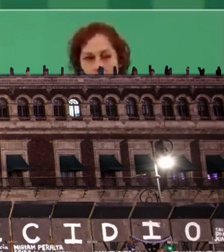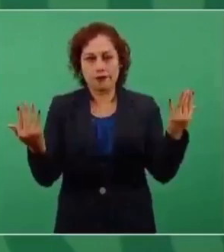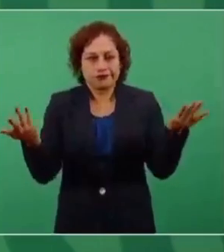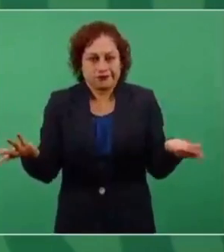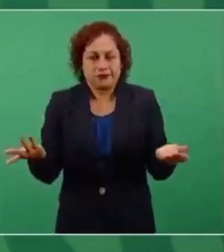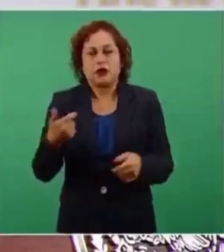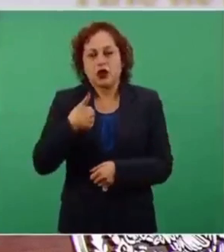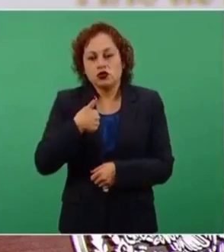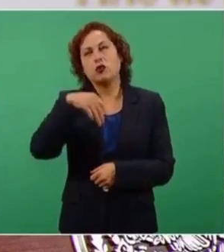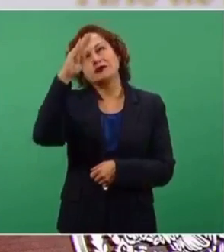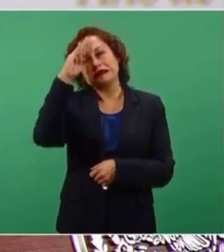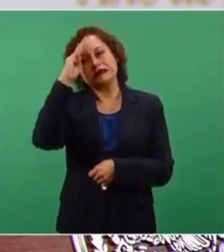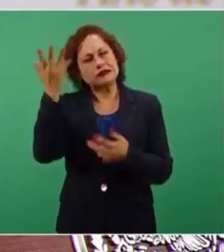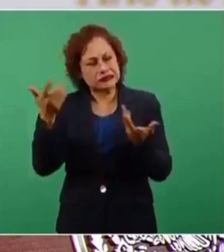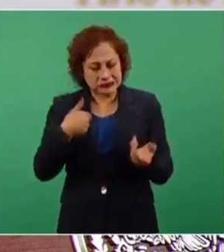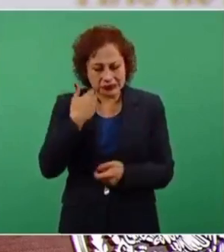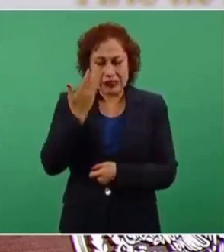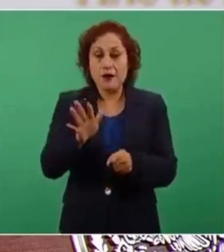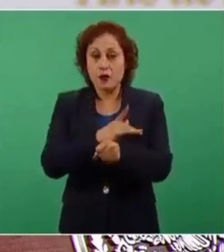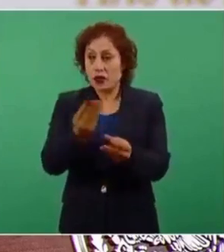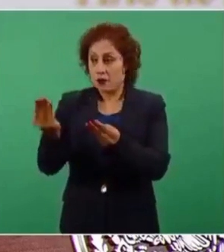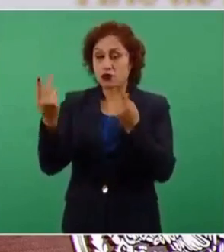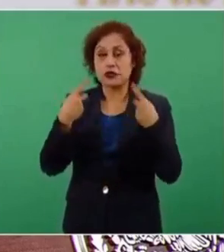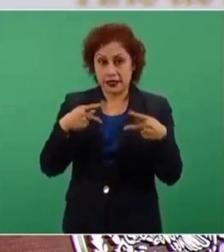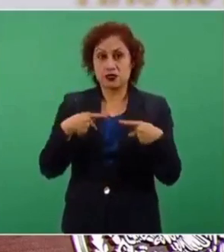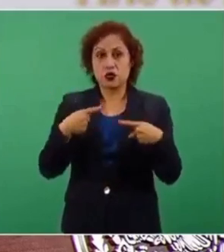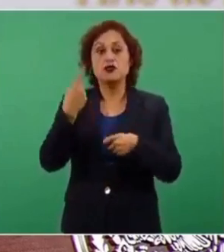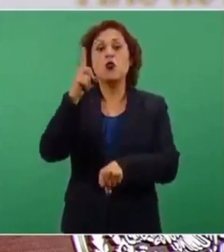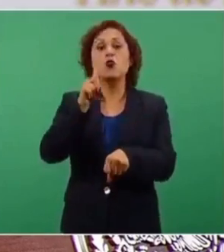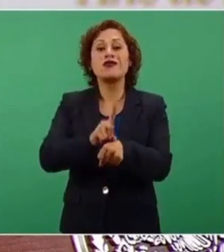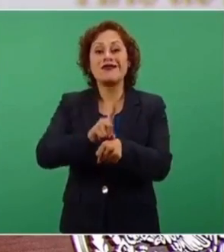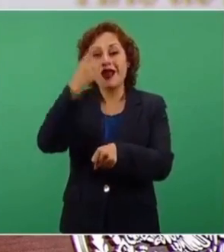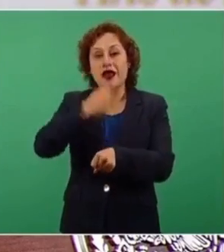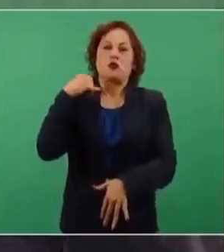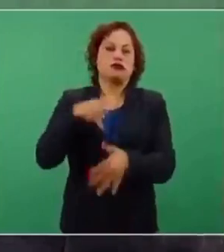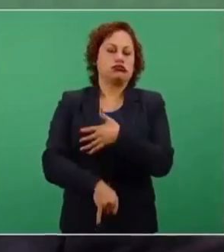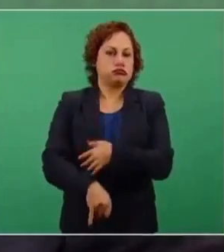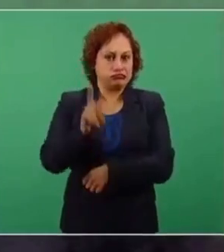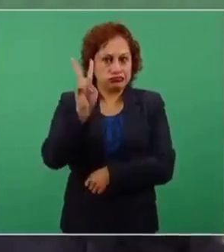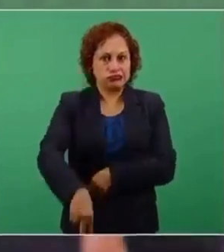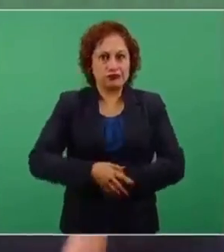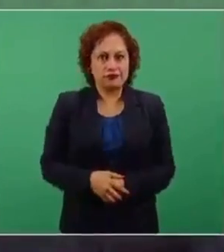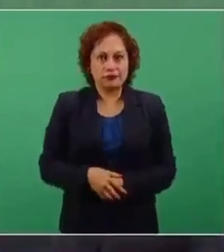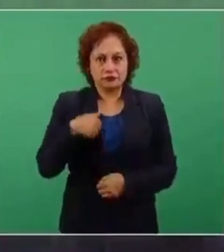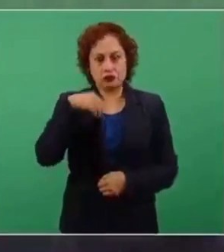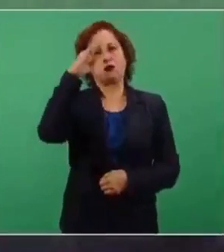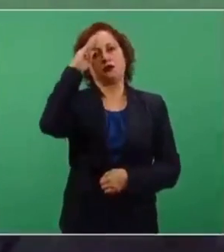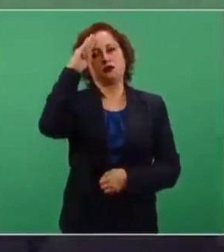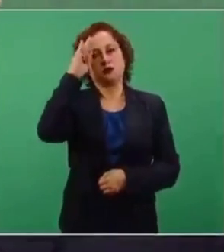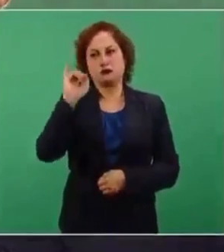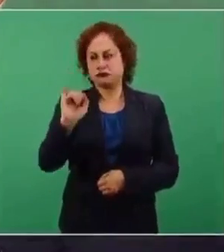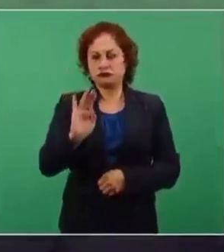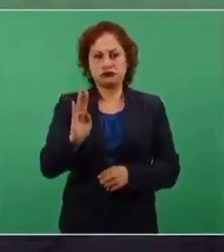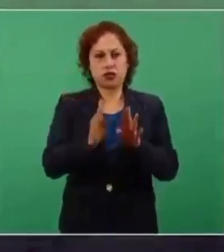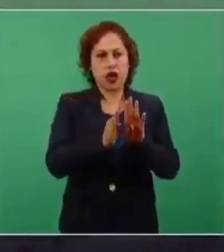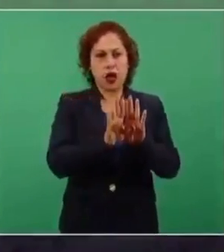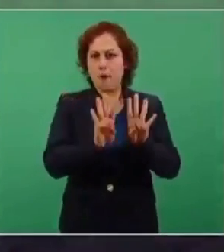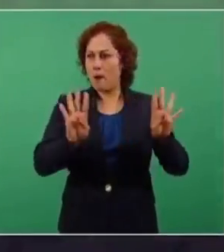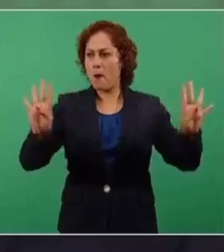respetar, porque muchas mujeres llegaron un día antes a poner los nombres de las víctimas. Yo dije, vamos a respetar, no vamos a poder